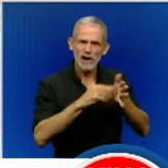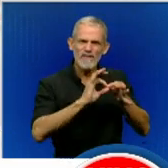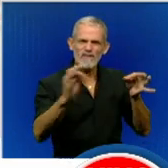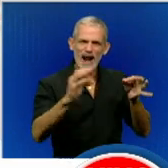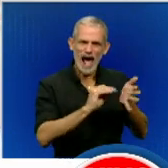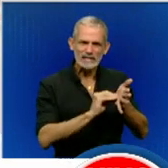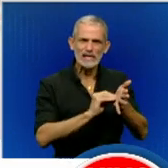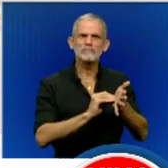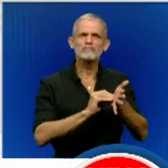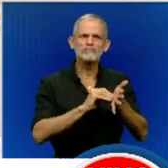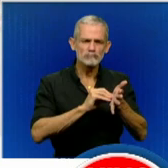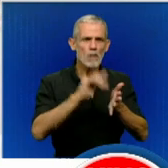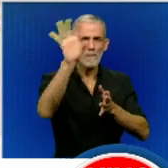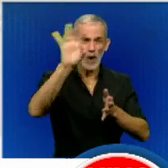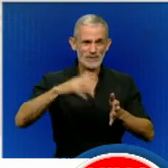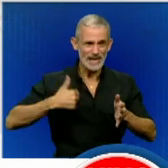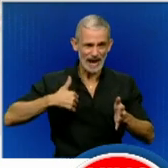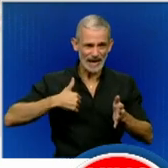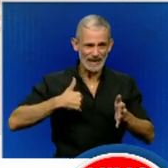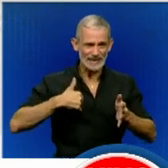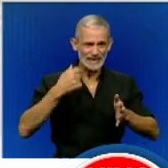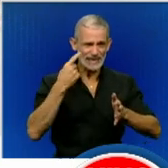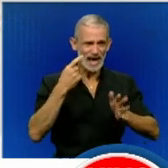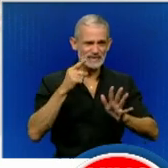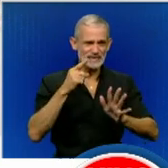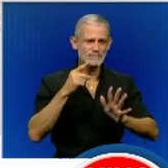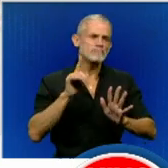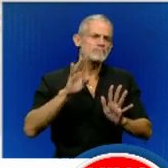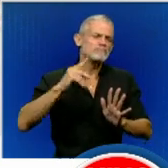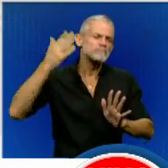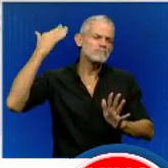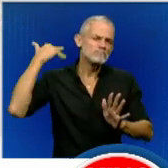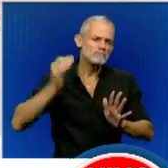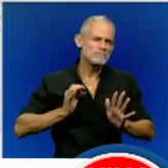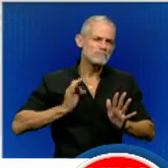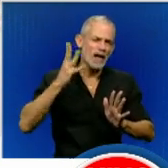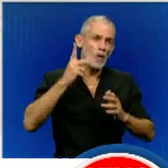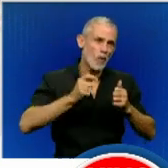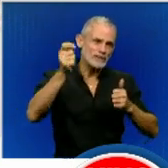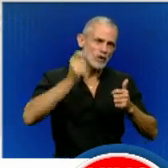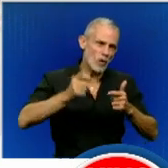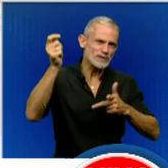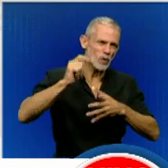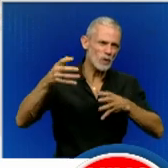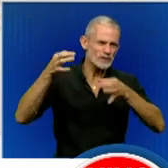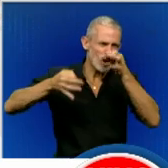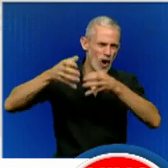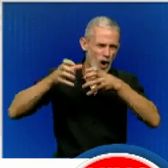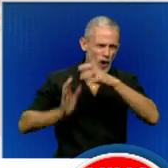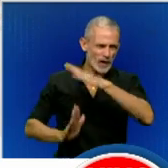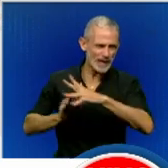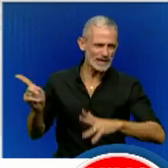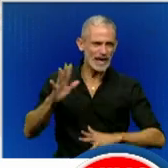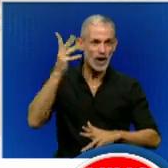realidad en donde varias provincias argentinas que seguían de hace muchos años juicios ante la corte suprema de justicia de la nación